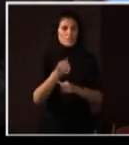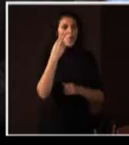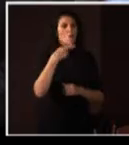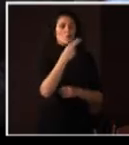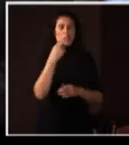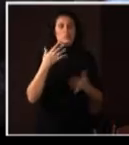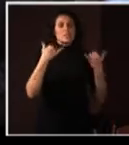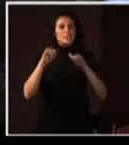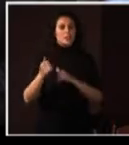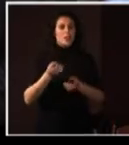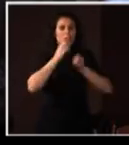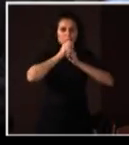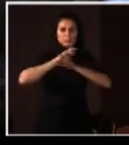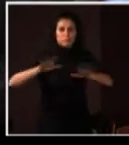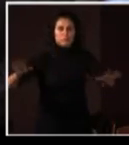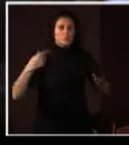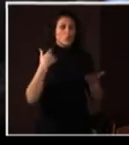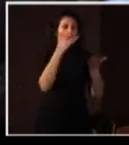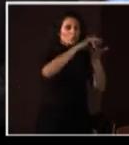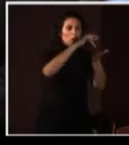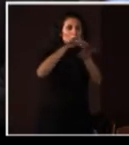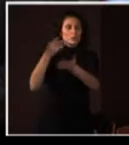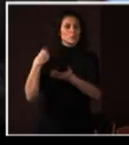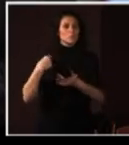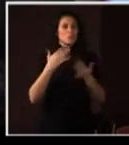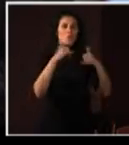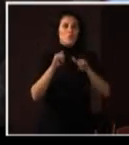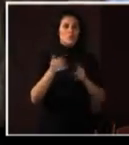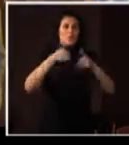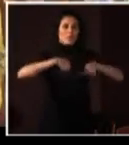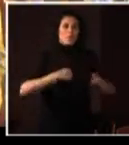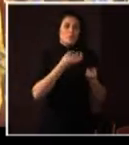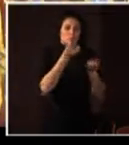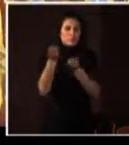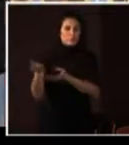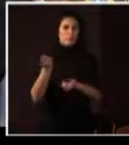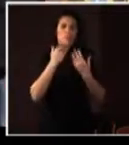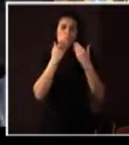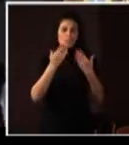de la Feria de Albacete y de Albacete allí donde me llaman y allí donde ya están. Así que muchas gracias.